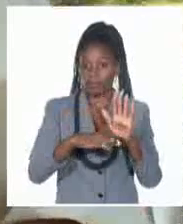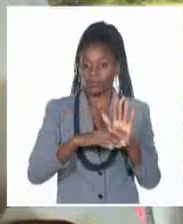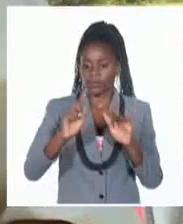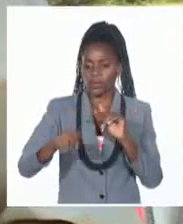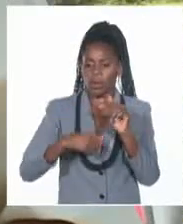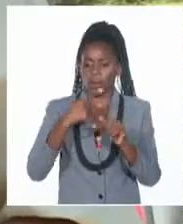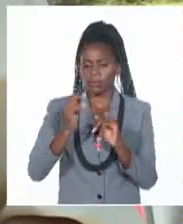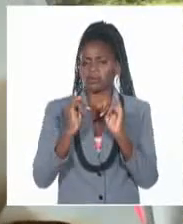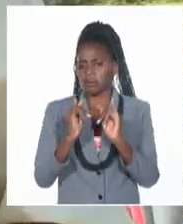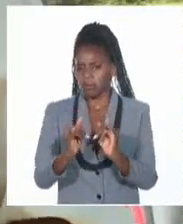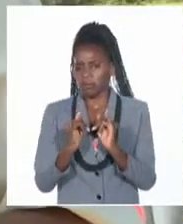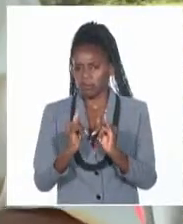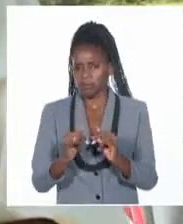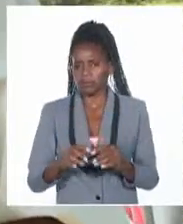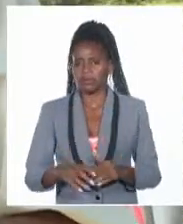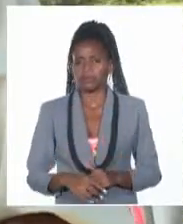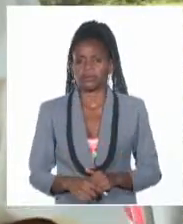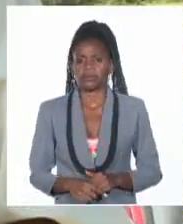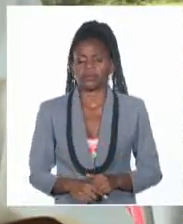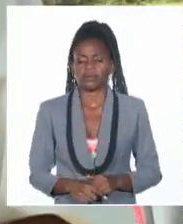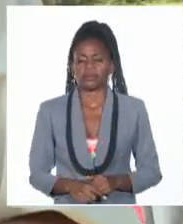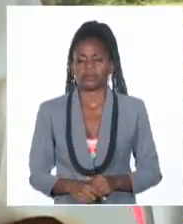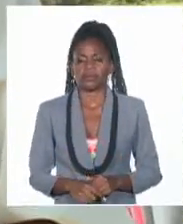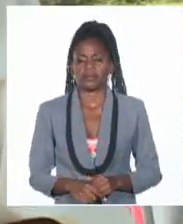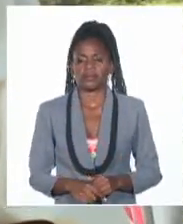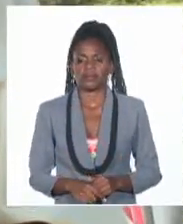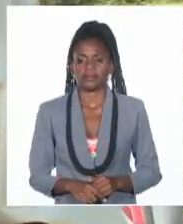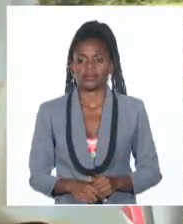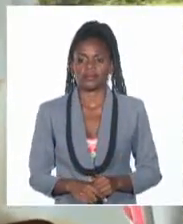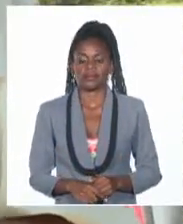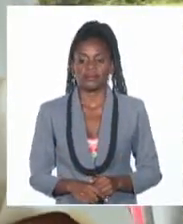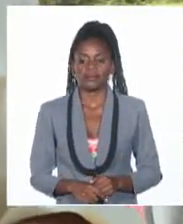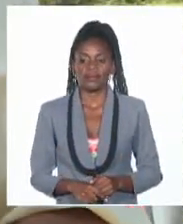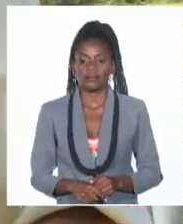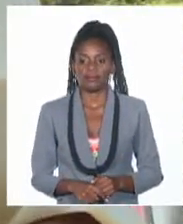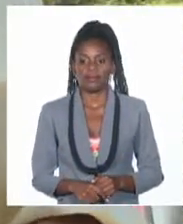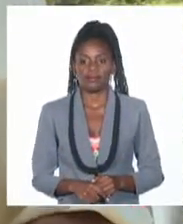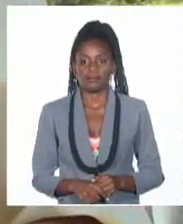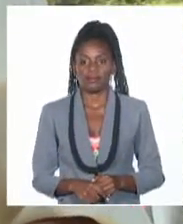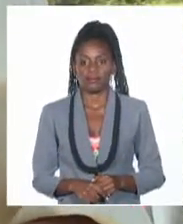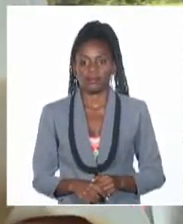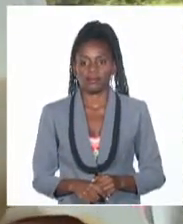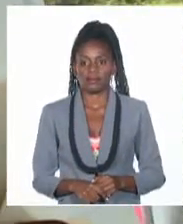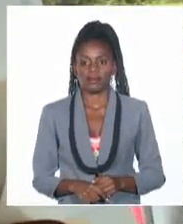próximas emisiones del Canal Cubano de Noticias. Ahora la señal regresa a estudio.